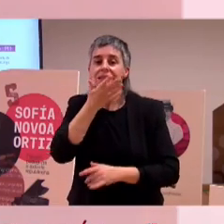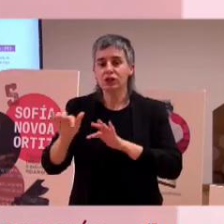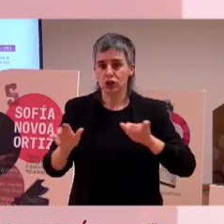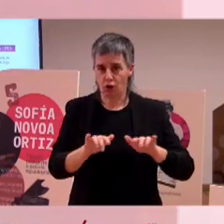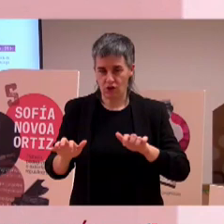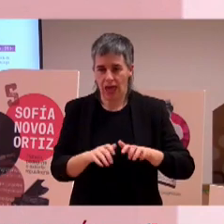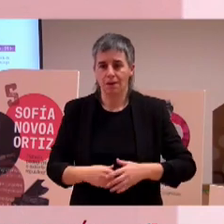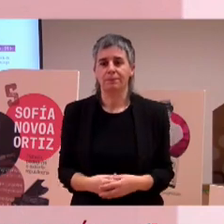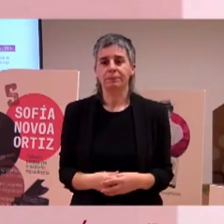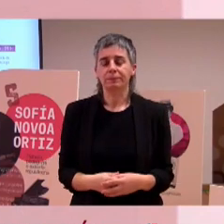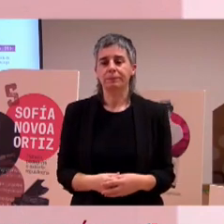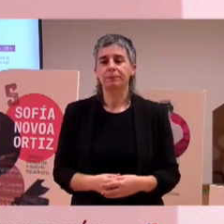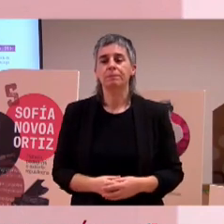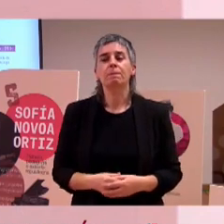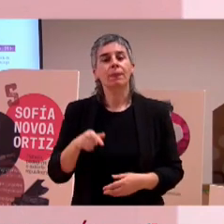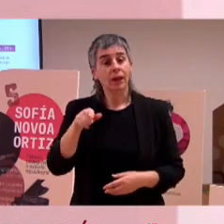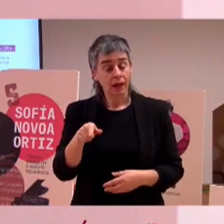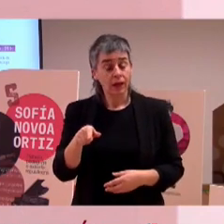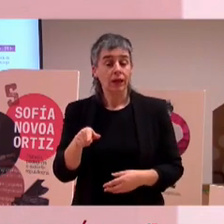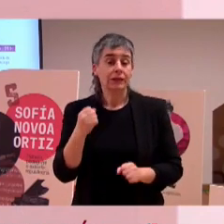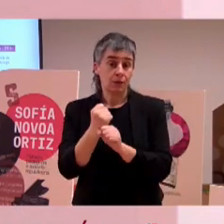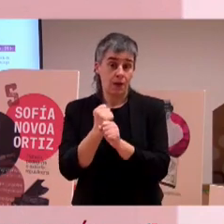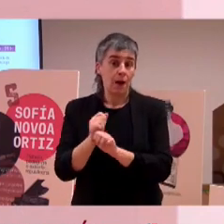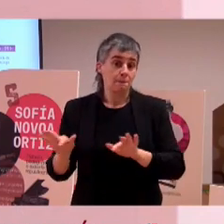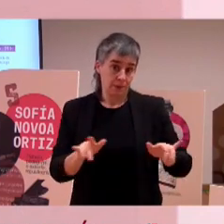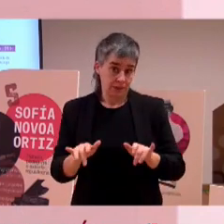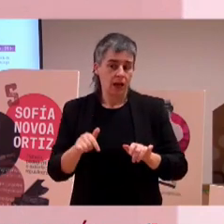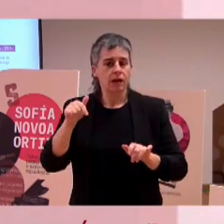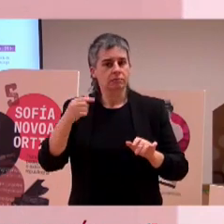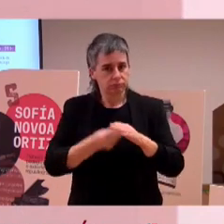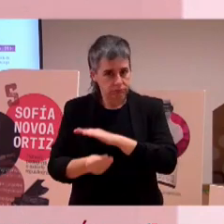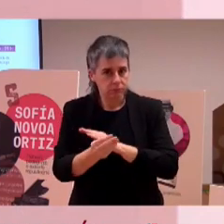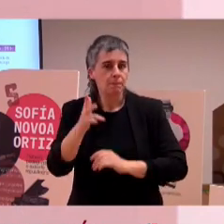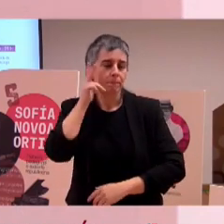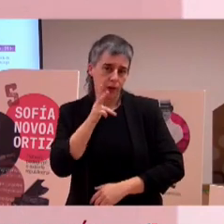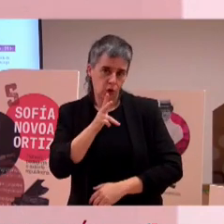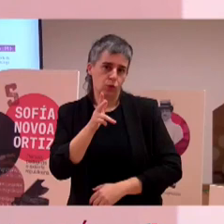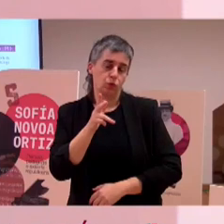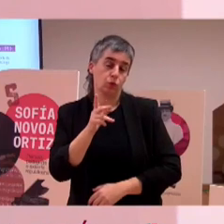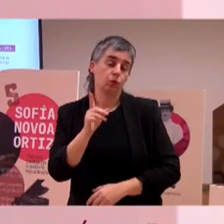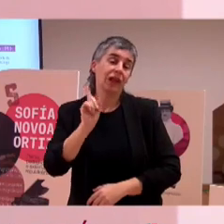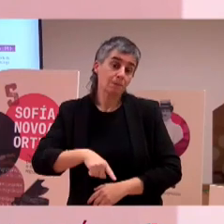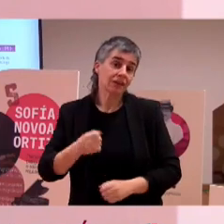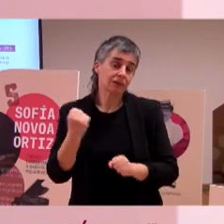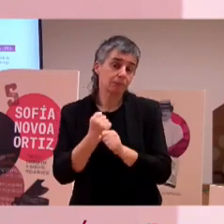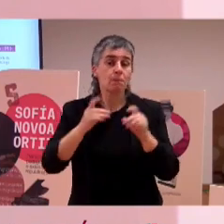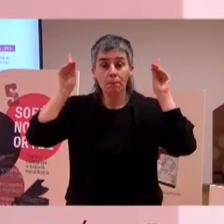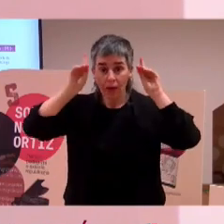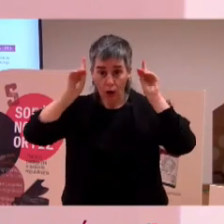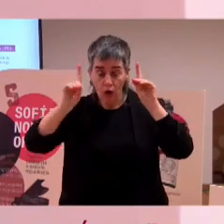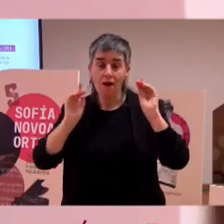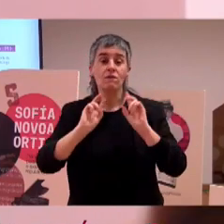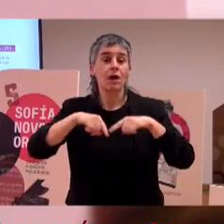Unha pianista viguesa, tamén pedagoga, de familia republicana e